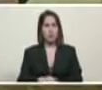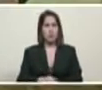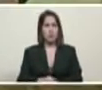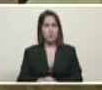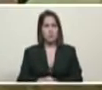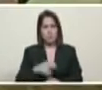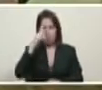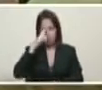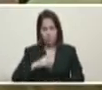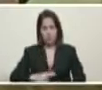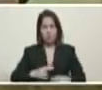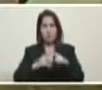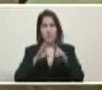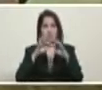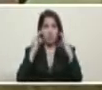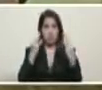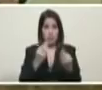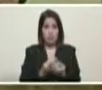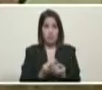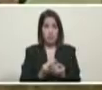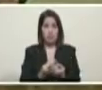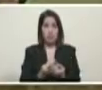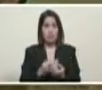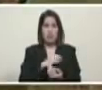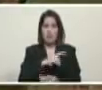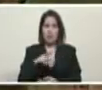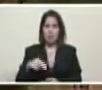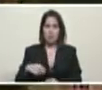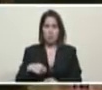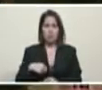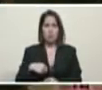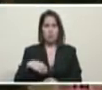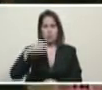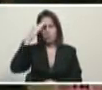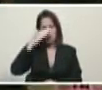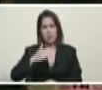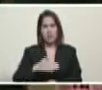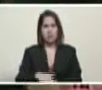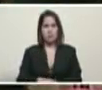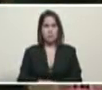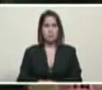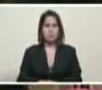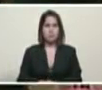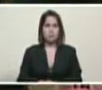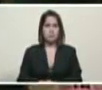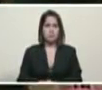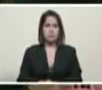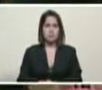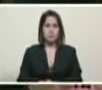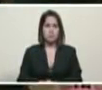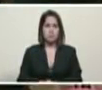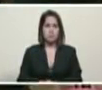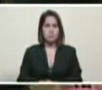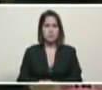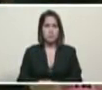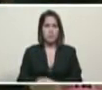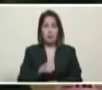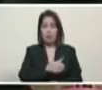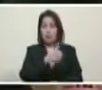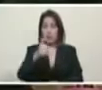Humilde familia, son la familia de nuestros soldados. Humilde. Como somos todos nosotros,